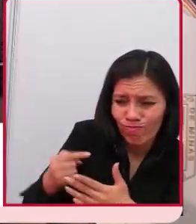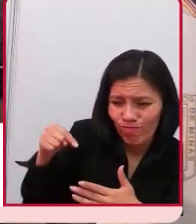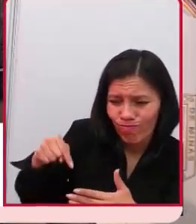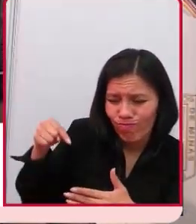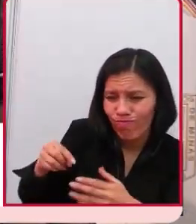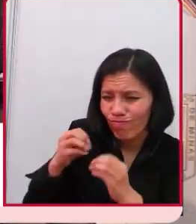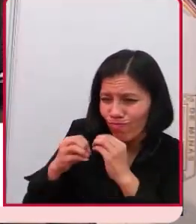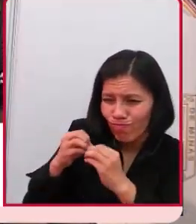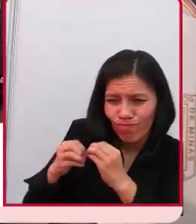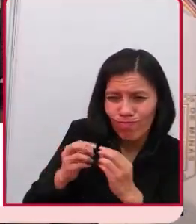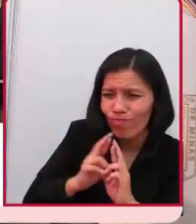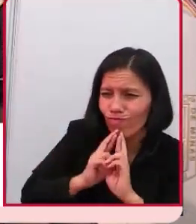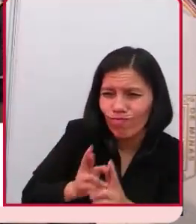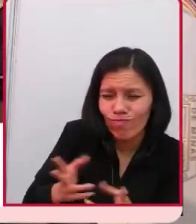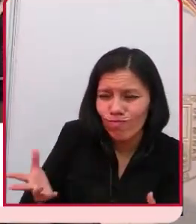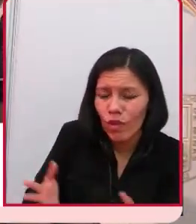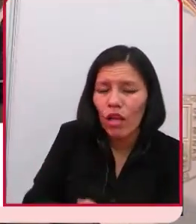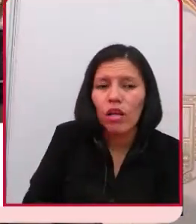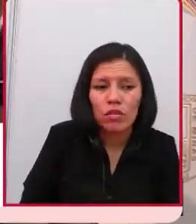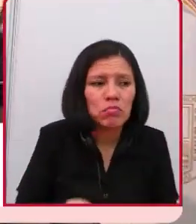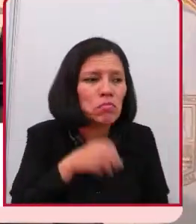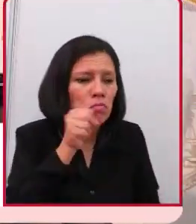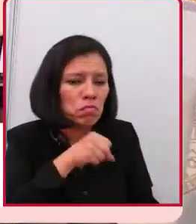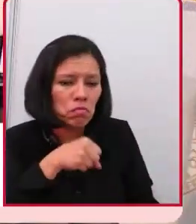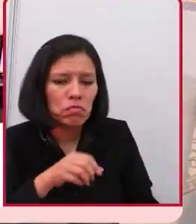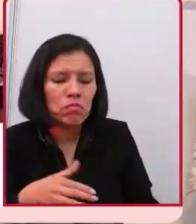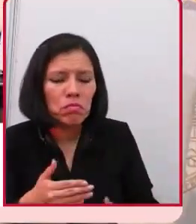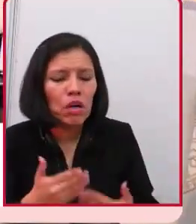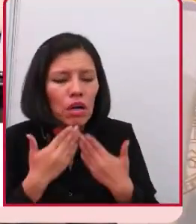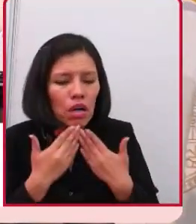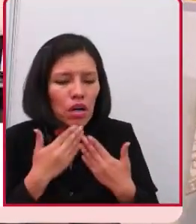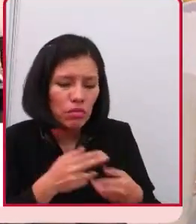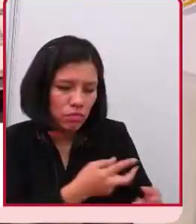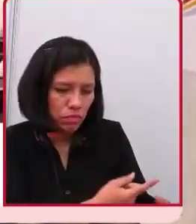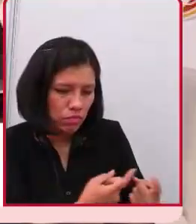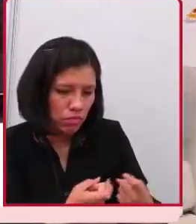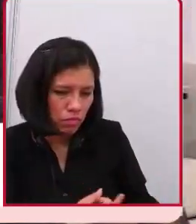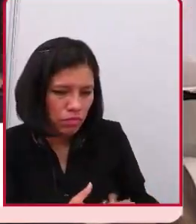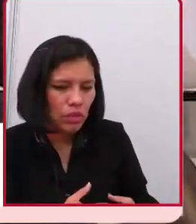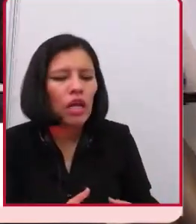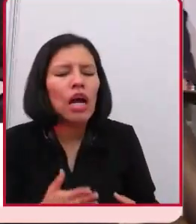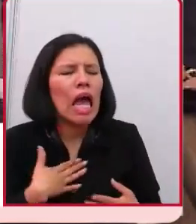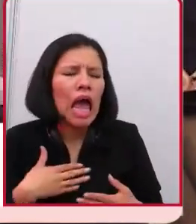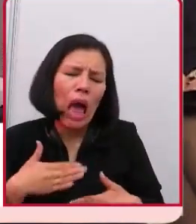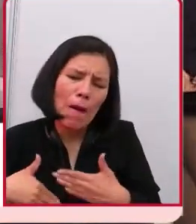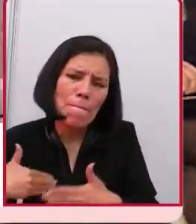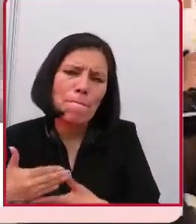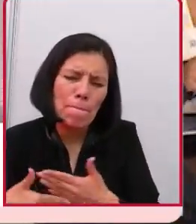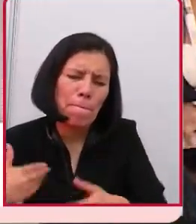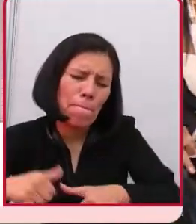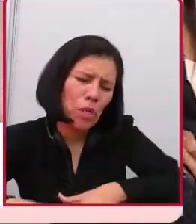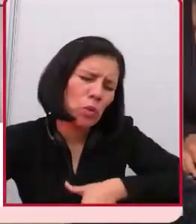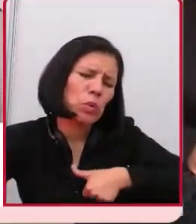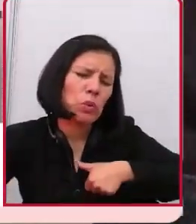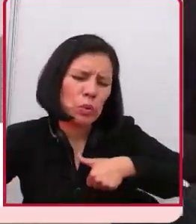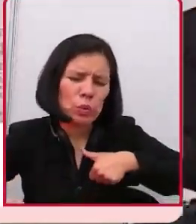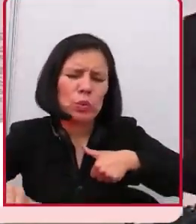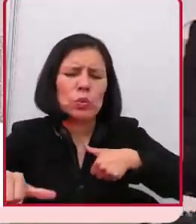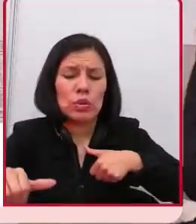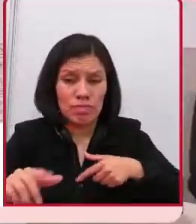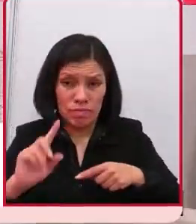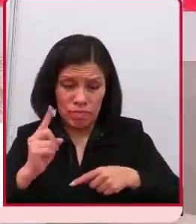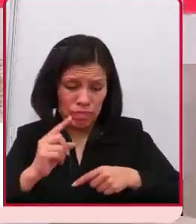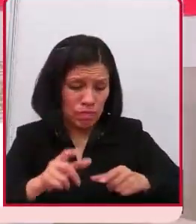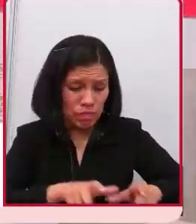esta solución? Sí, claro, Erika, gracias por la pregunta. En realidad ha sido un proceso largo. El